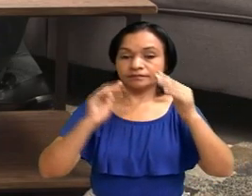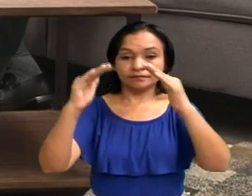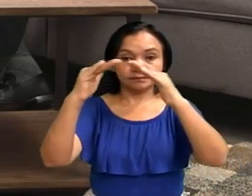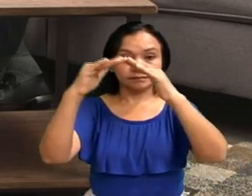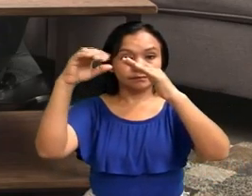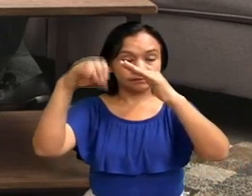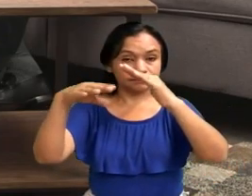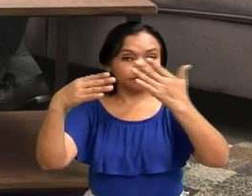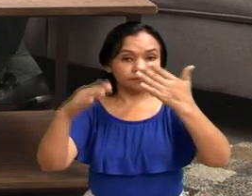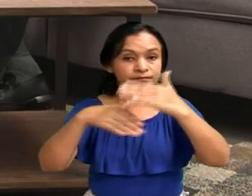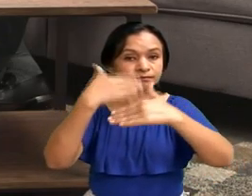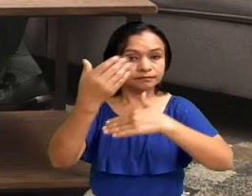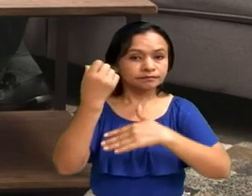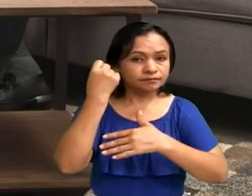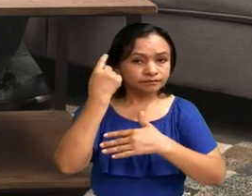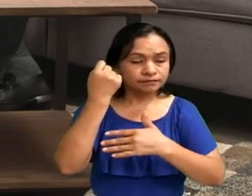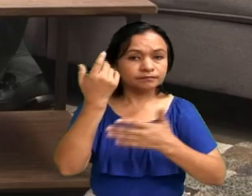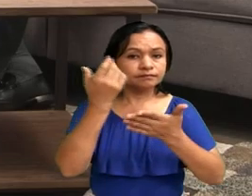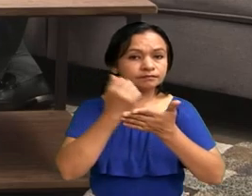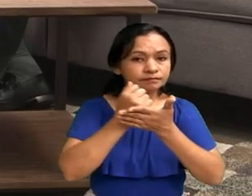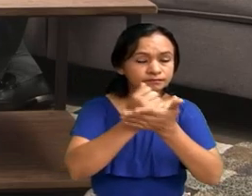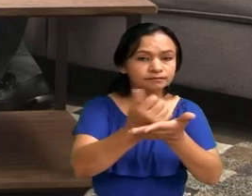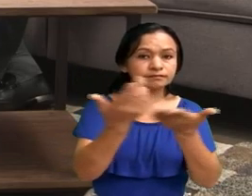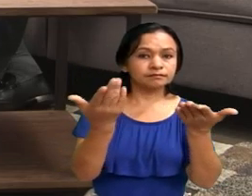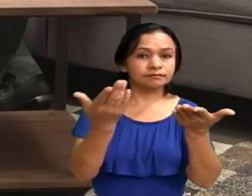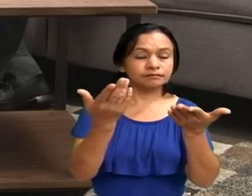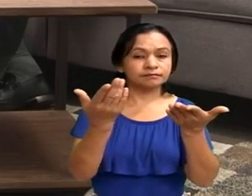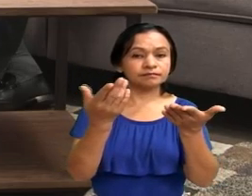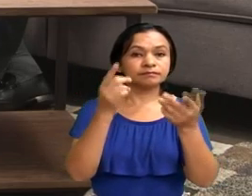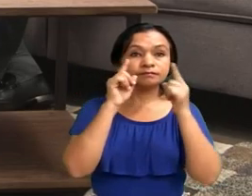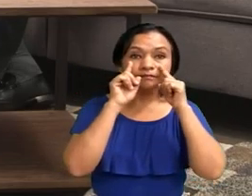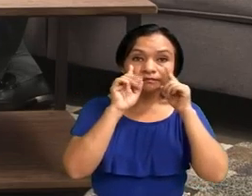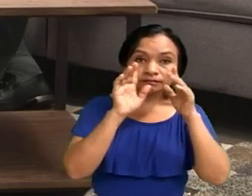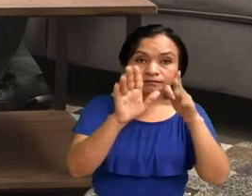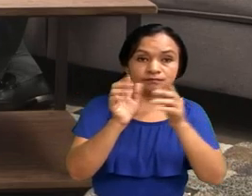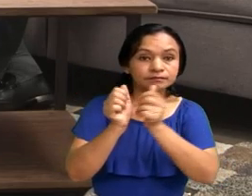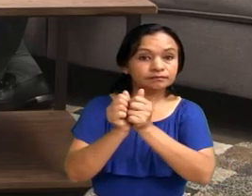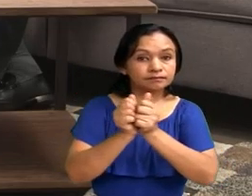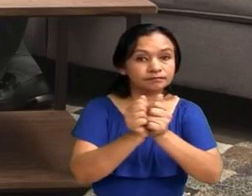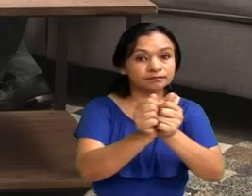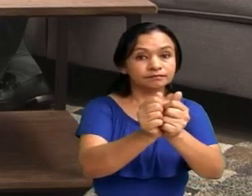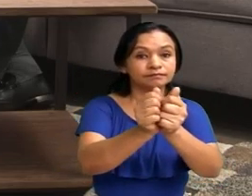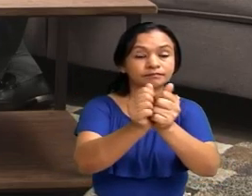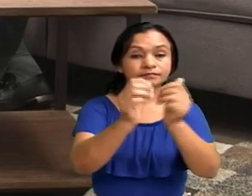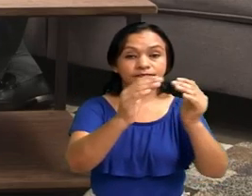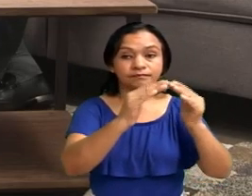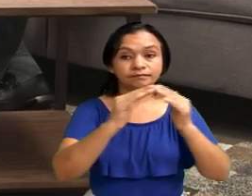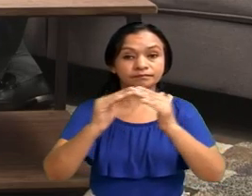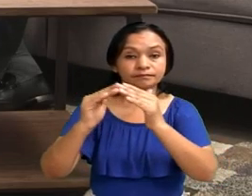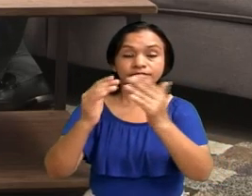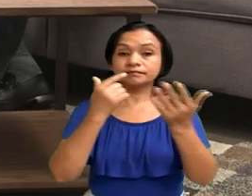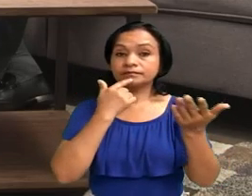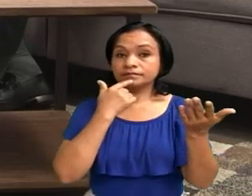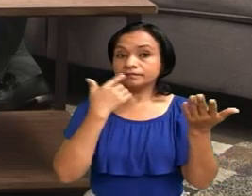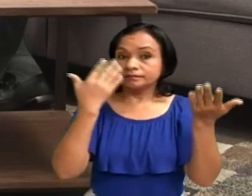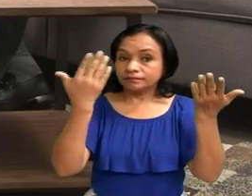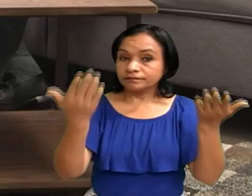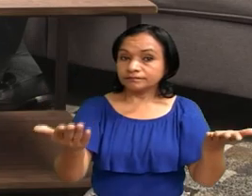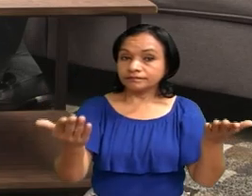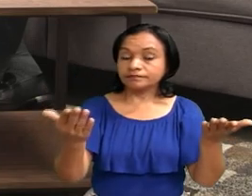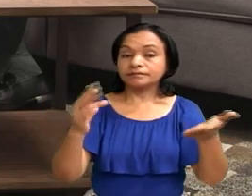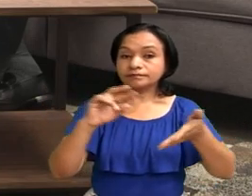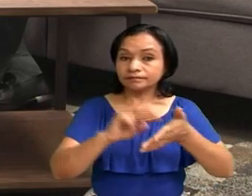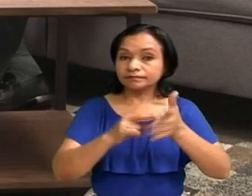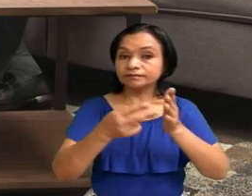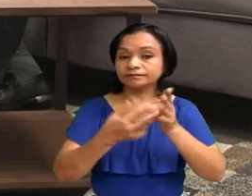de entenderse, porque hay que dar mantenimiento, hay que dar también acompañamiento a las comunidades, porque también